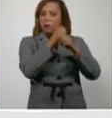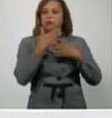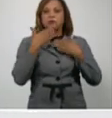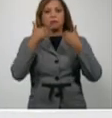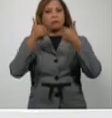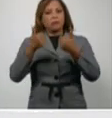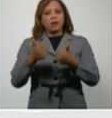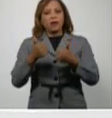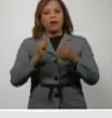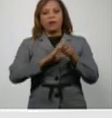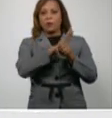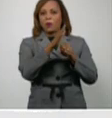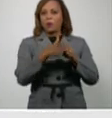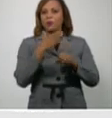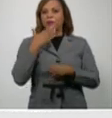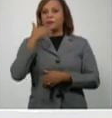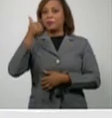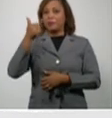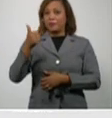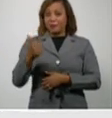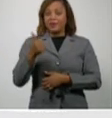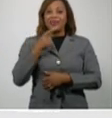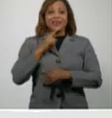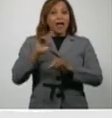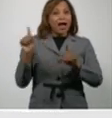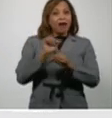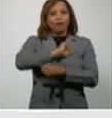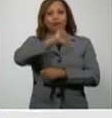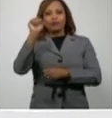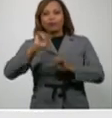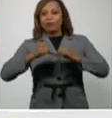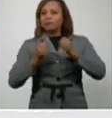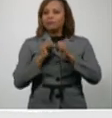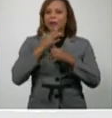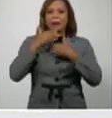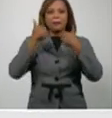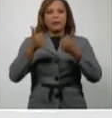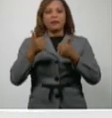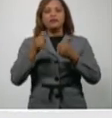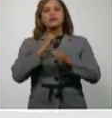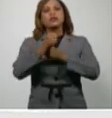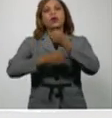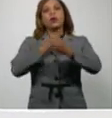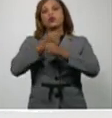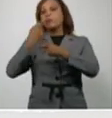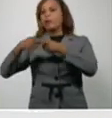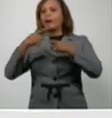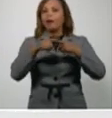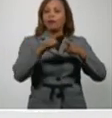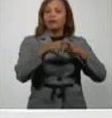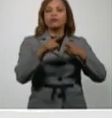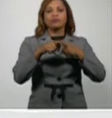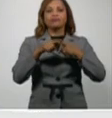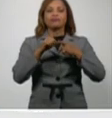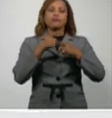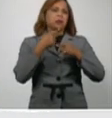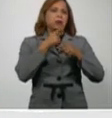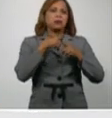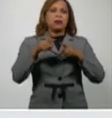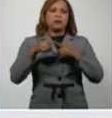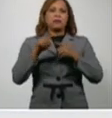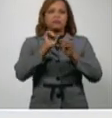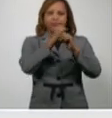COVID y cuando logremos su control, pues se irá utilizando para otros diagnósticos microbiológicos que son de mucha